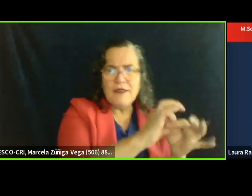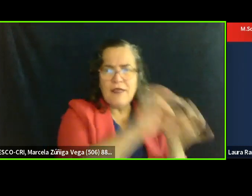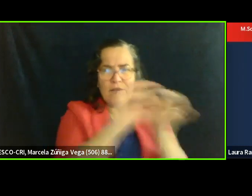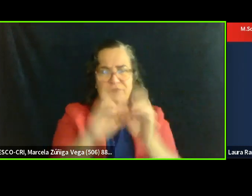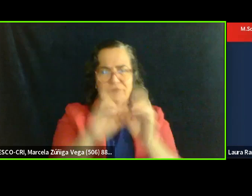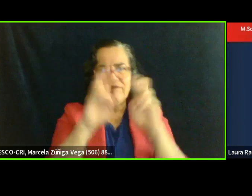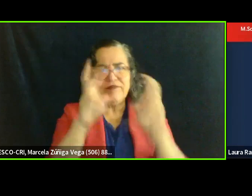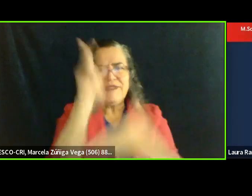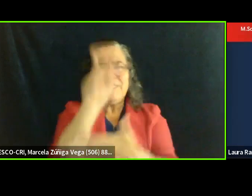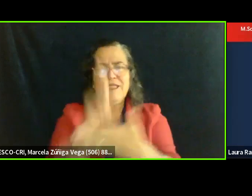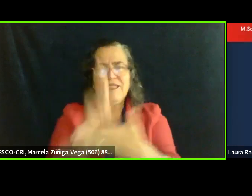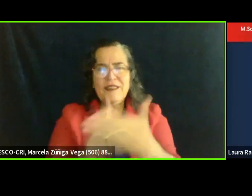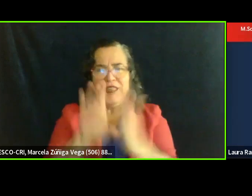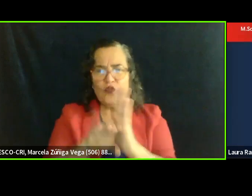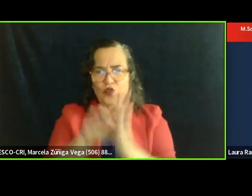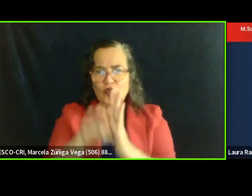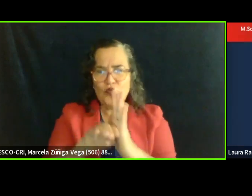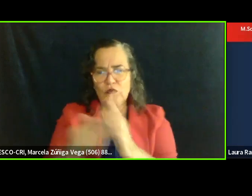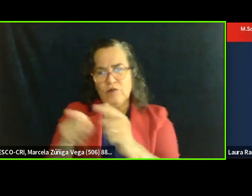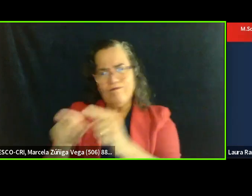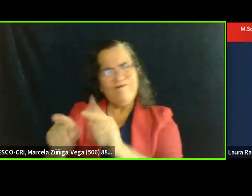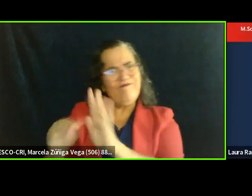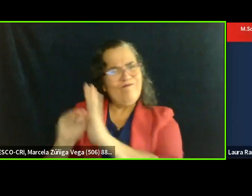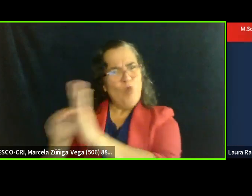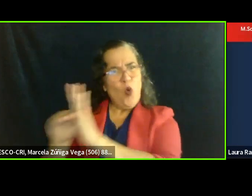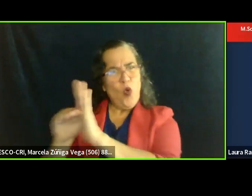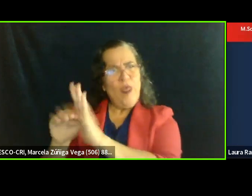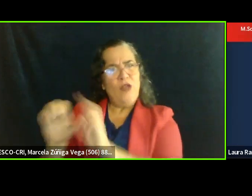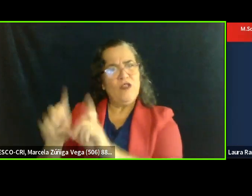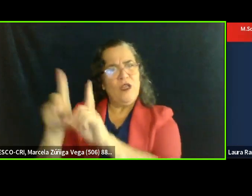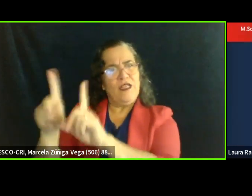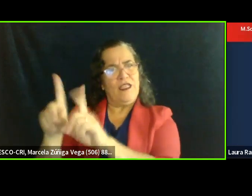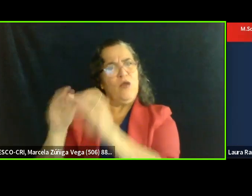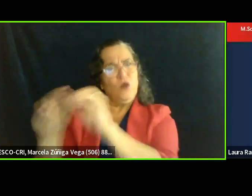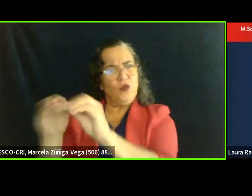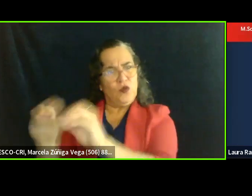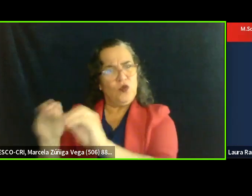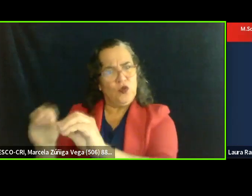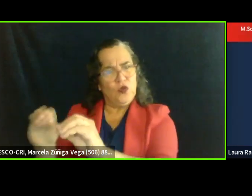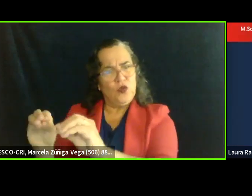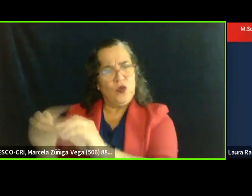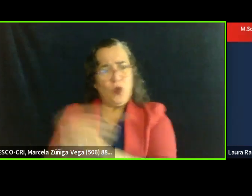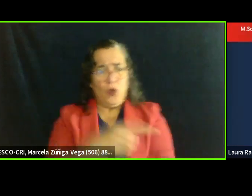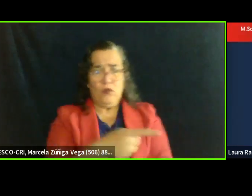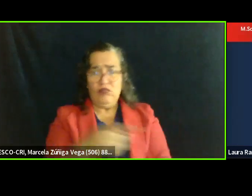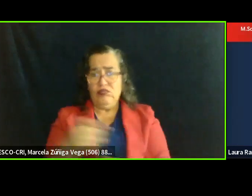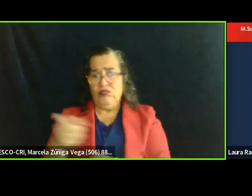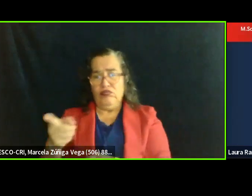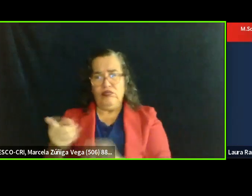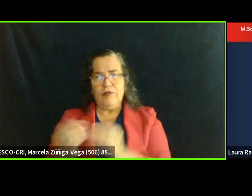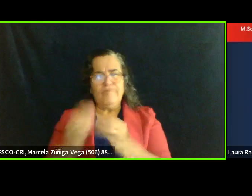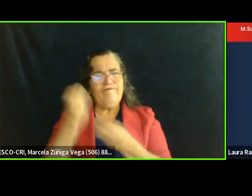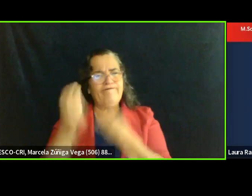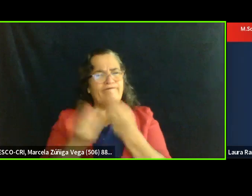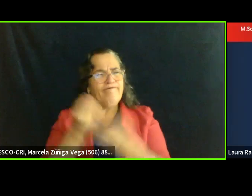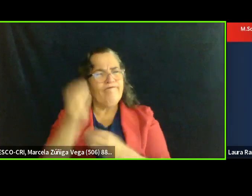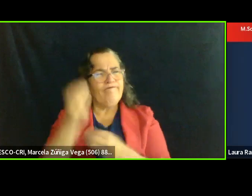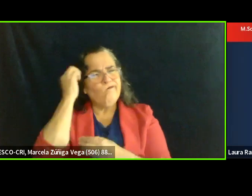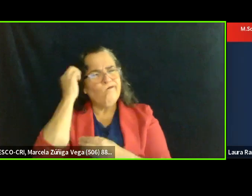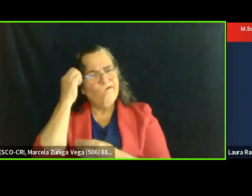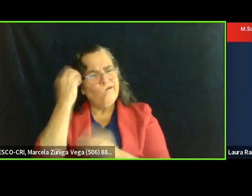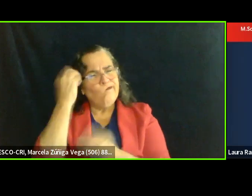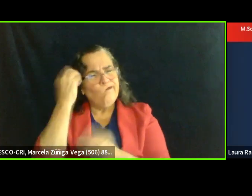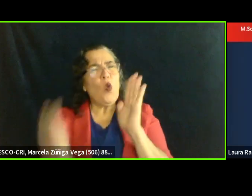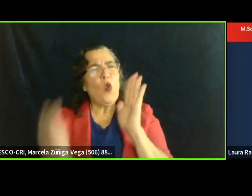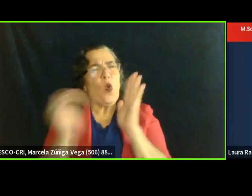diseños curriculares, de los modelos educativos y pedagógicos que se están replanteando, diría yo, en todas las instituciones